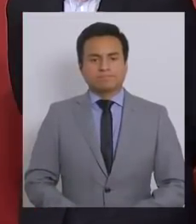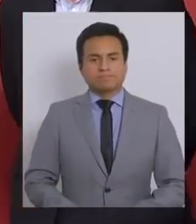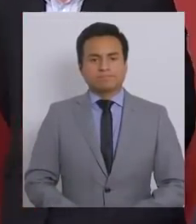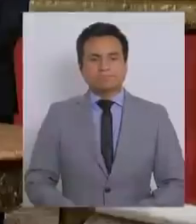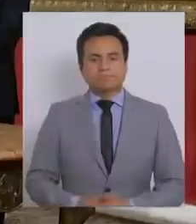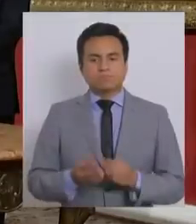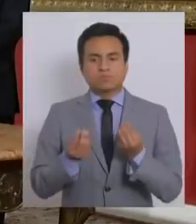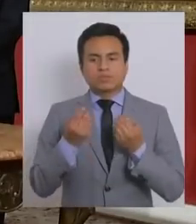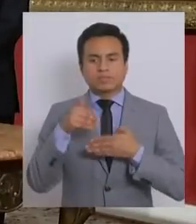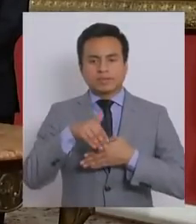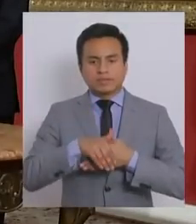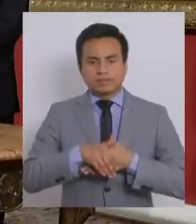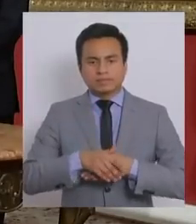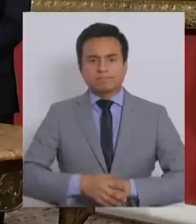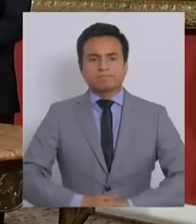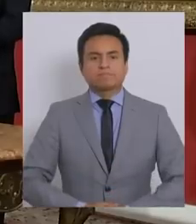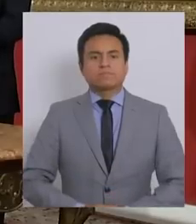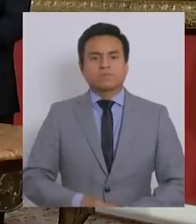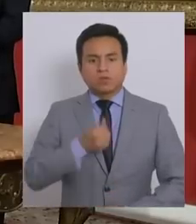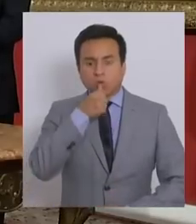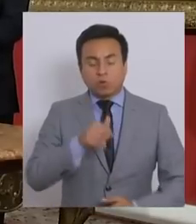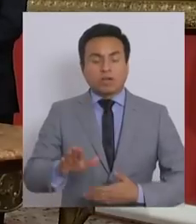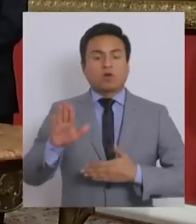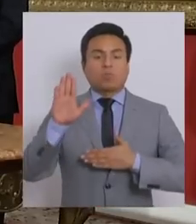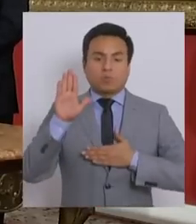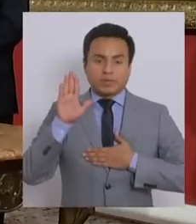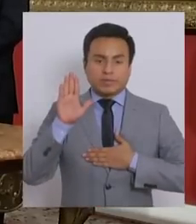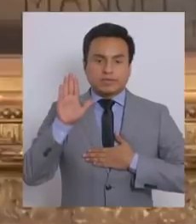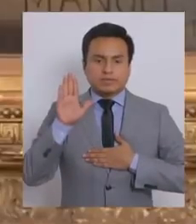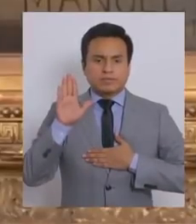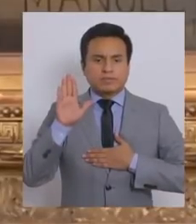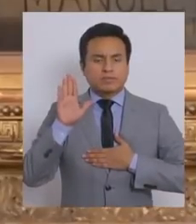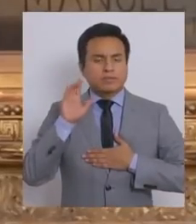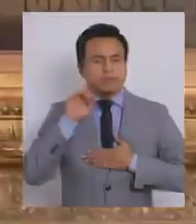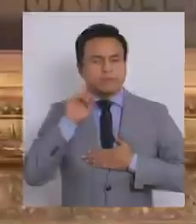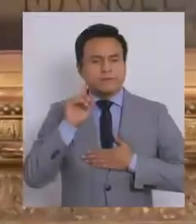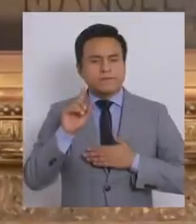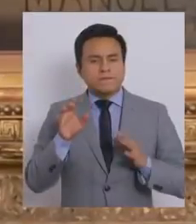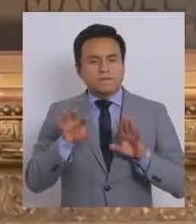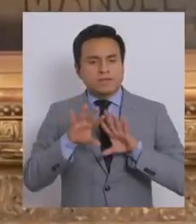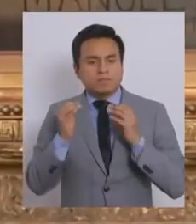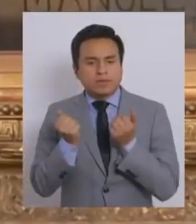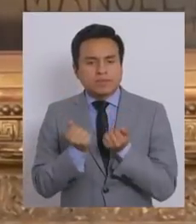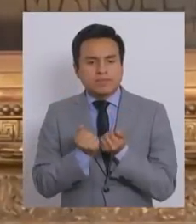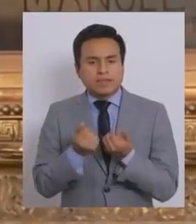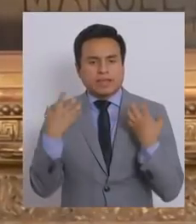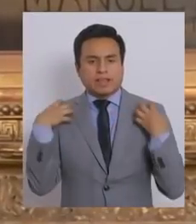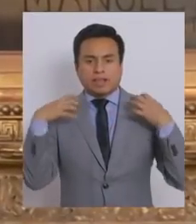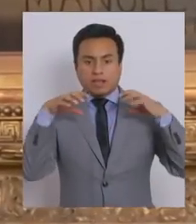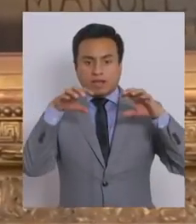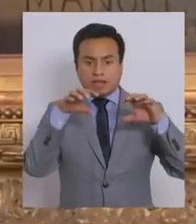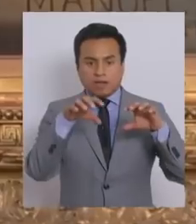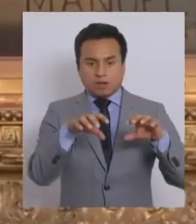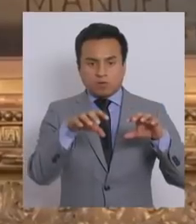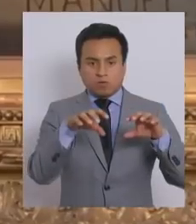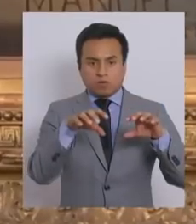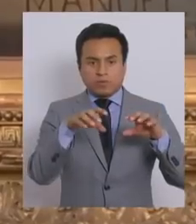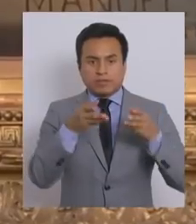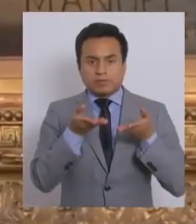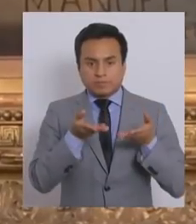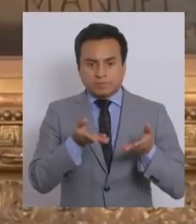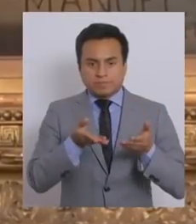Buenas tardes. ¿Juráis o prometéis cumplir fielmente el cargo que se os ha